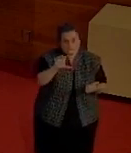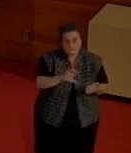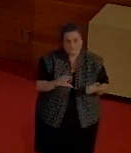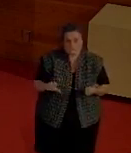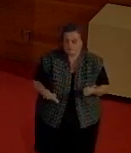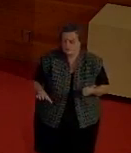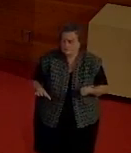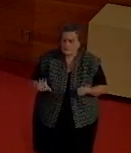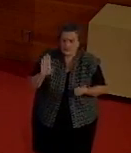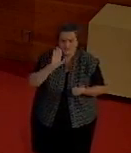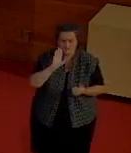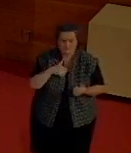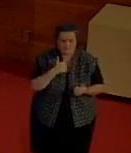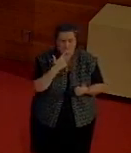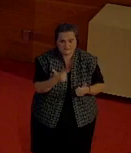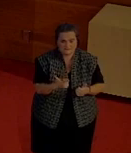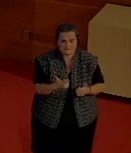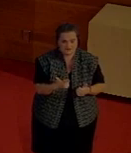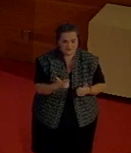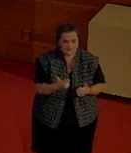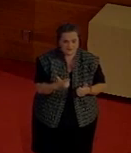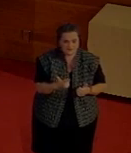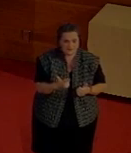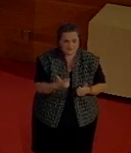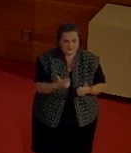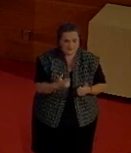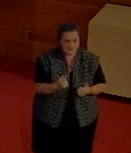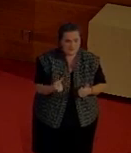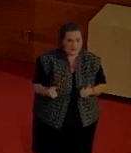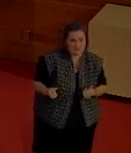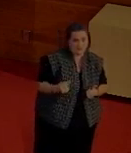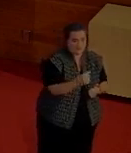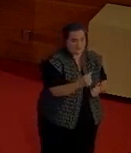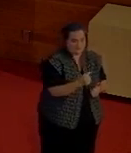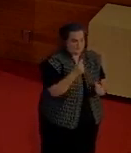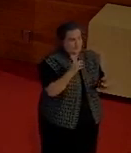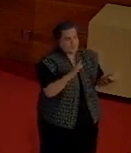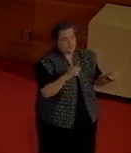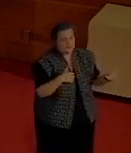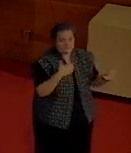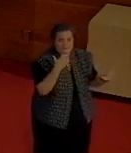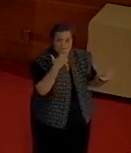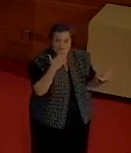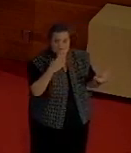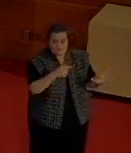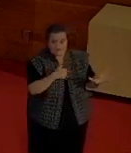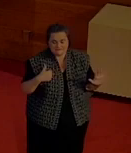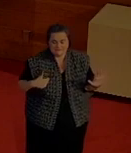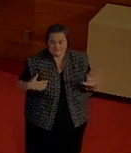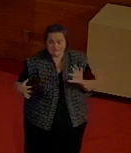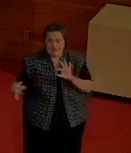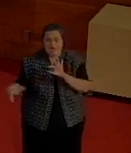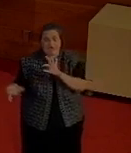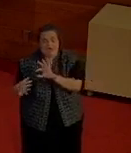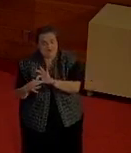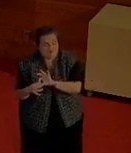señalar así antes que tampoco están desconectados de occidente y que tienen el temor de si me alineo tanto con china pierdo por el